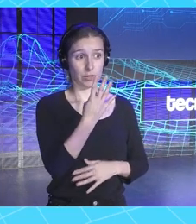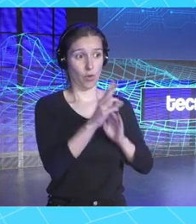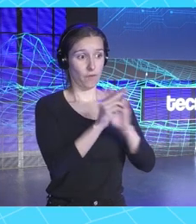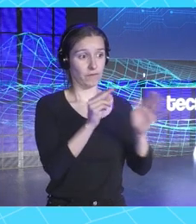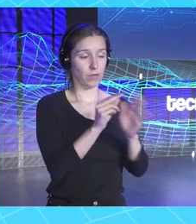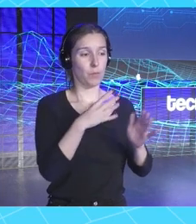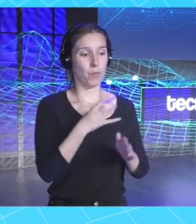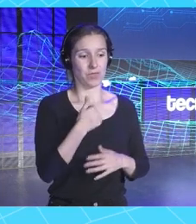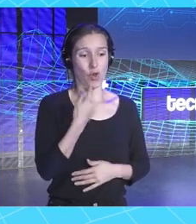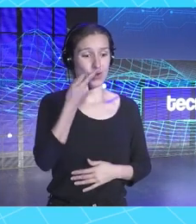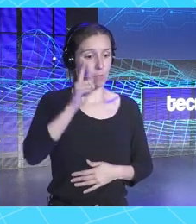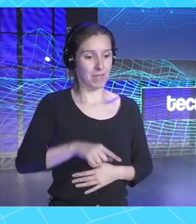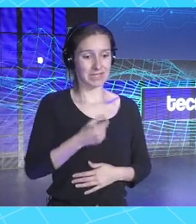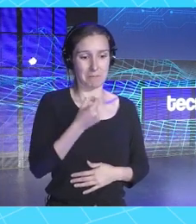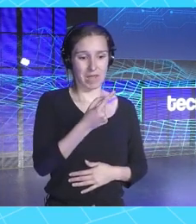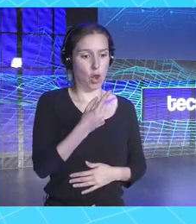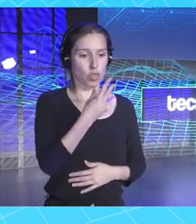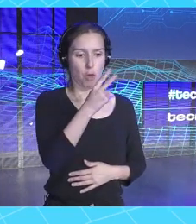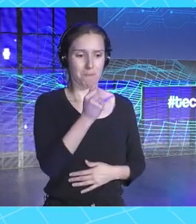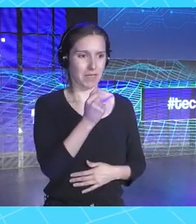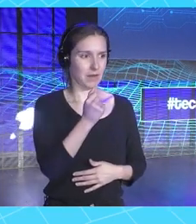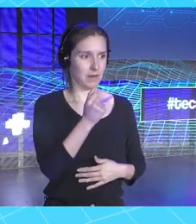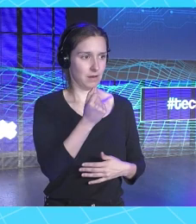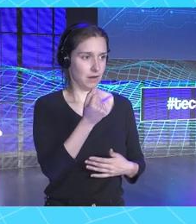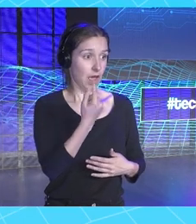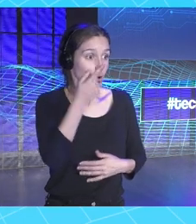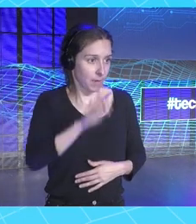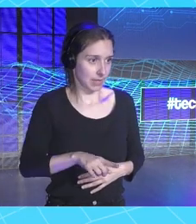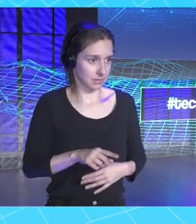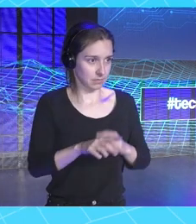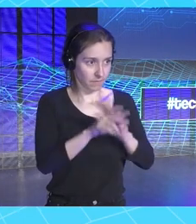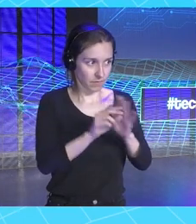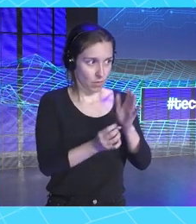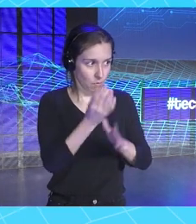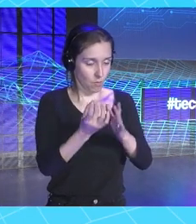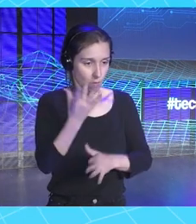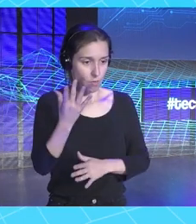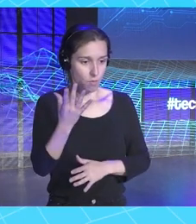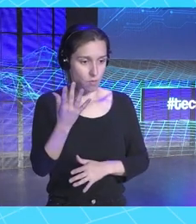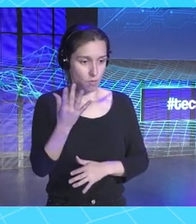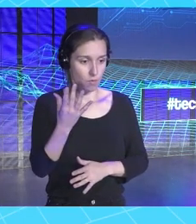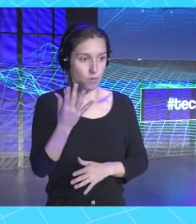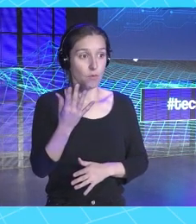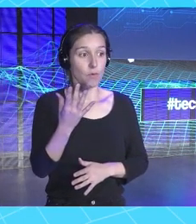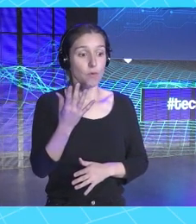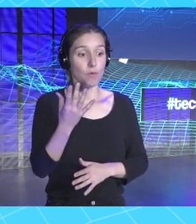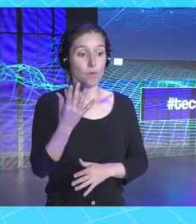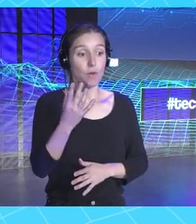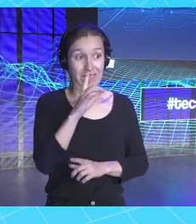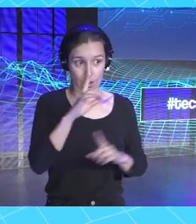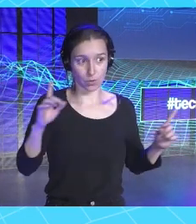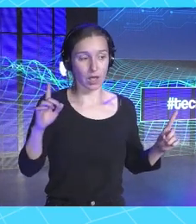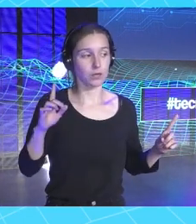en todo el mes o 2000 y pico 2000 o 1800 o algo así en todo un año y yo grabé y subí vídeos